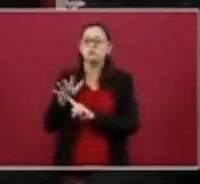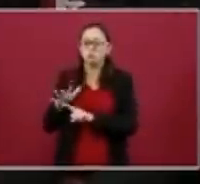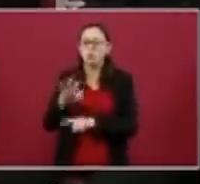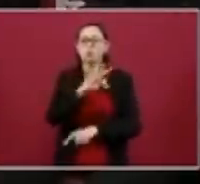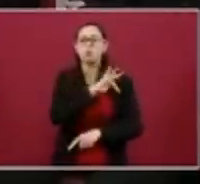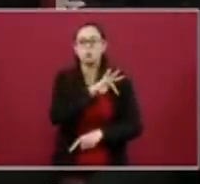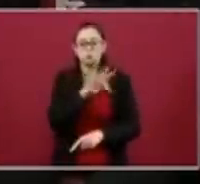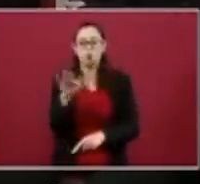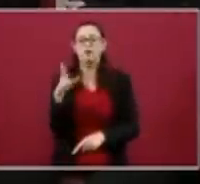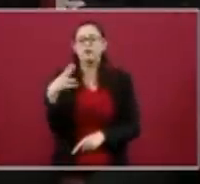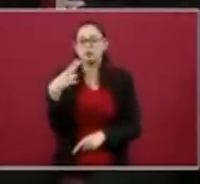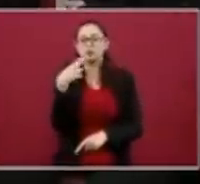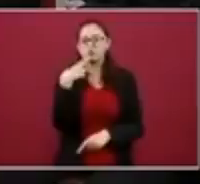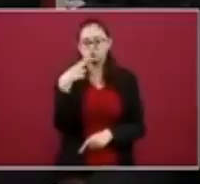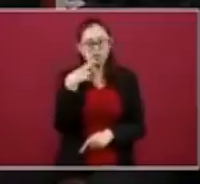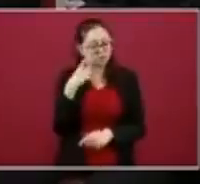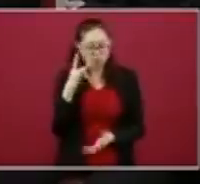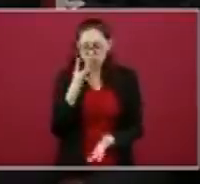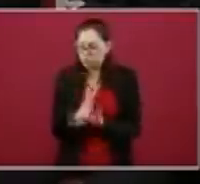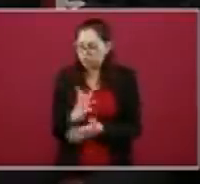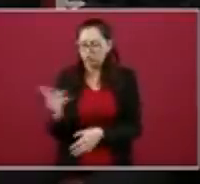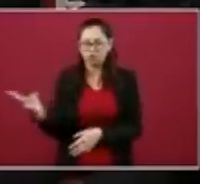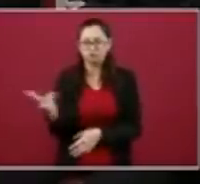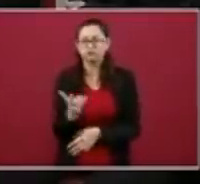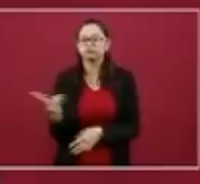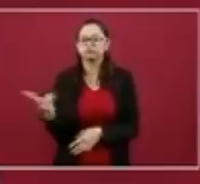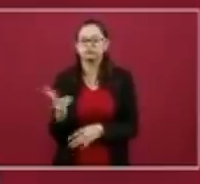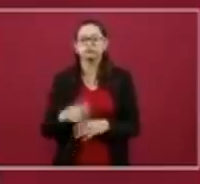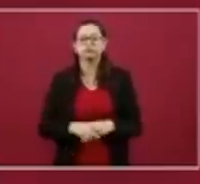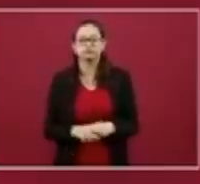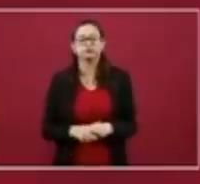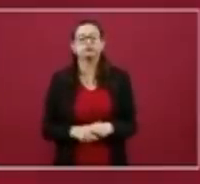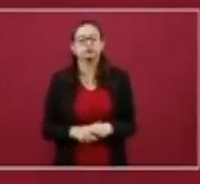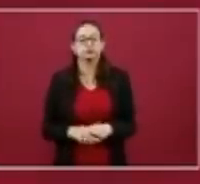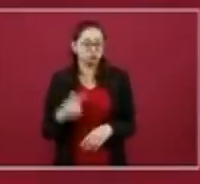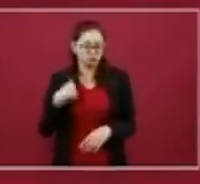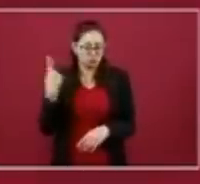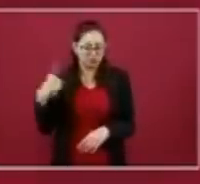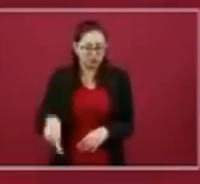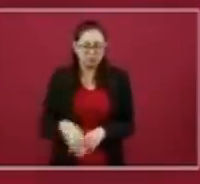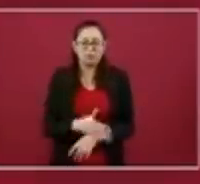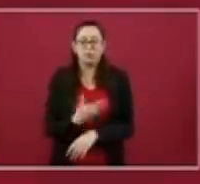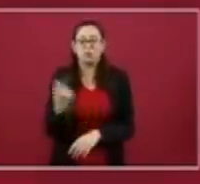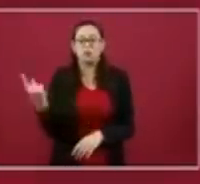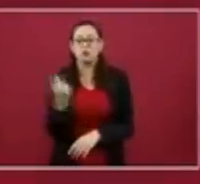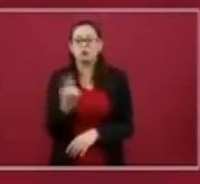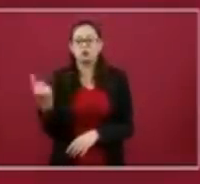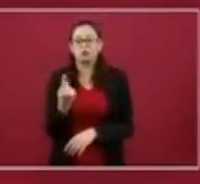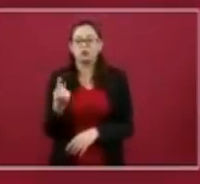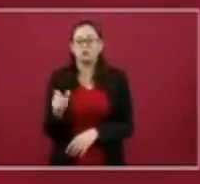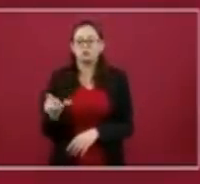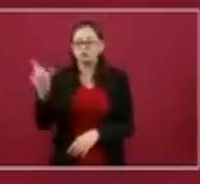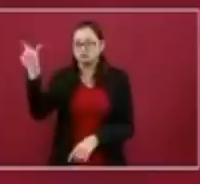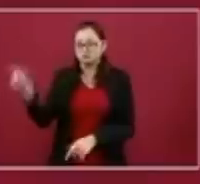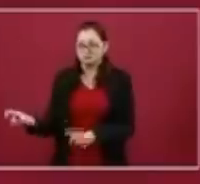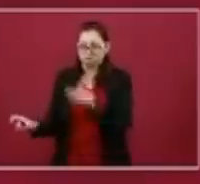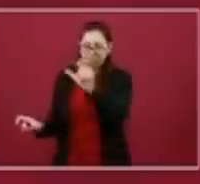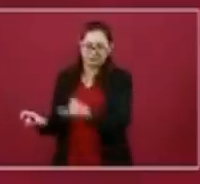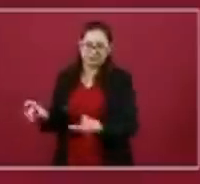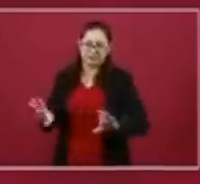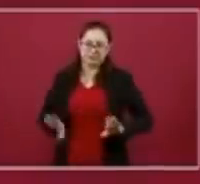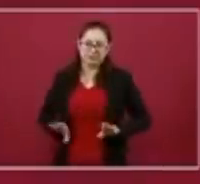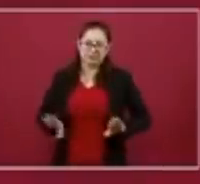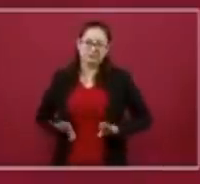que se dio en ese sentido, por las características de